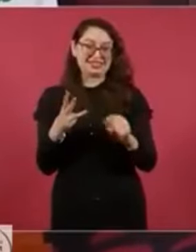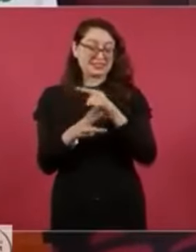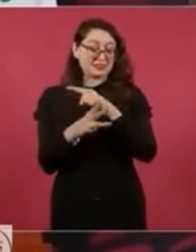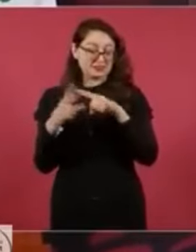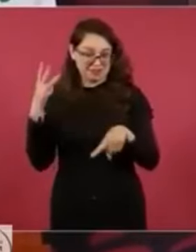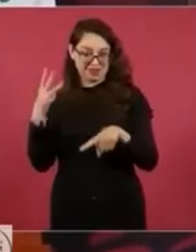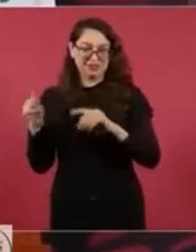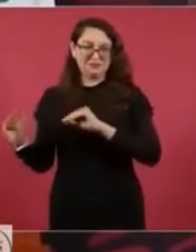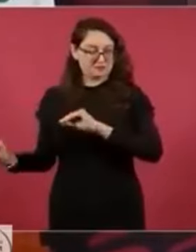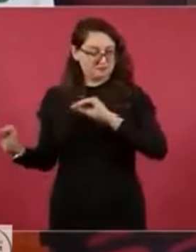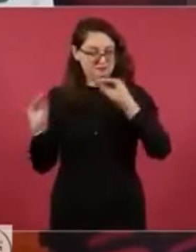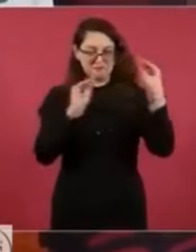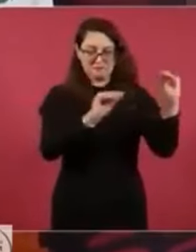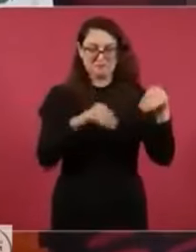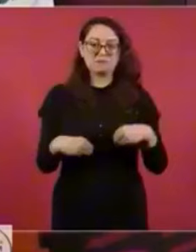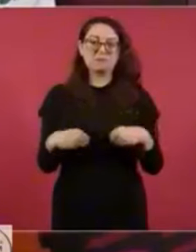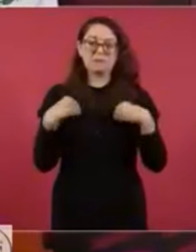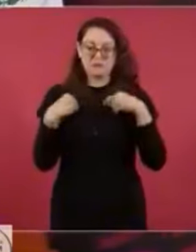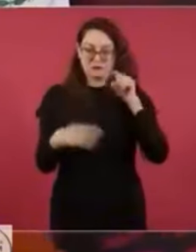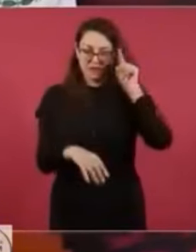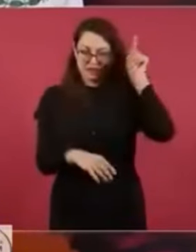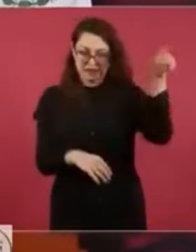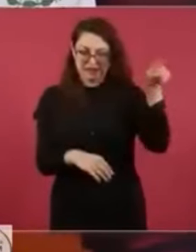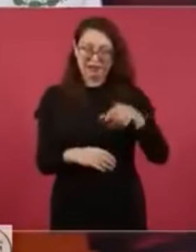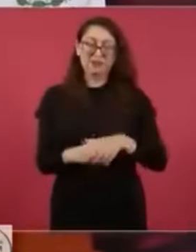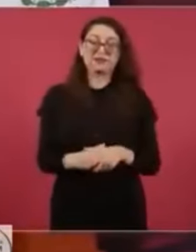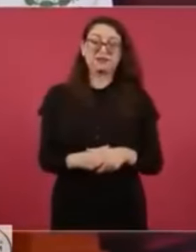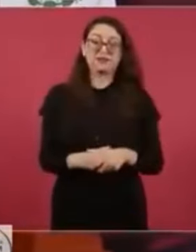Salinas que incluso pidieron